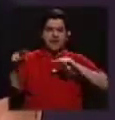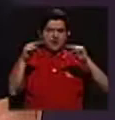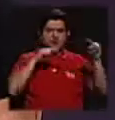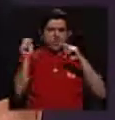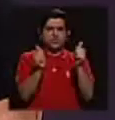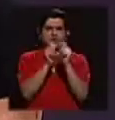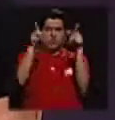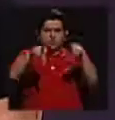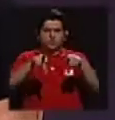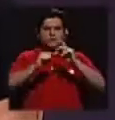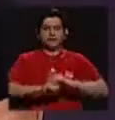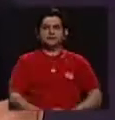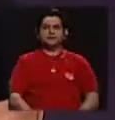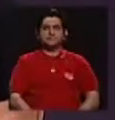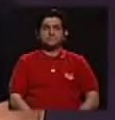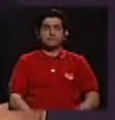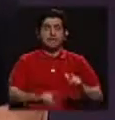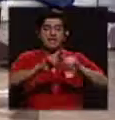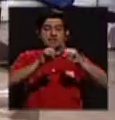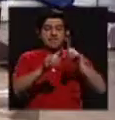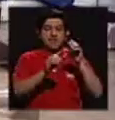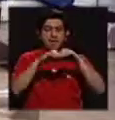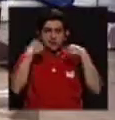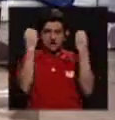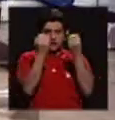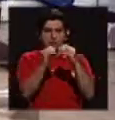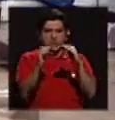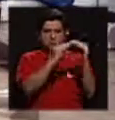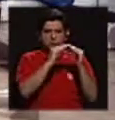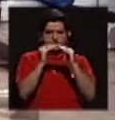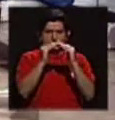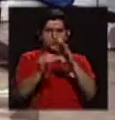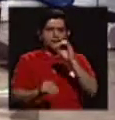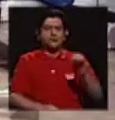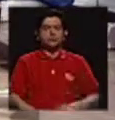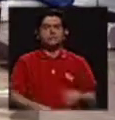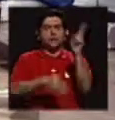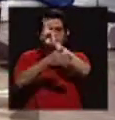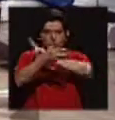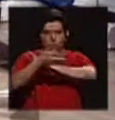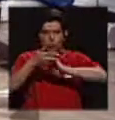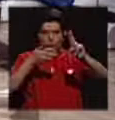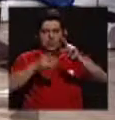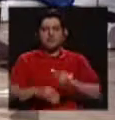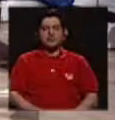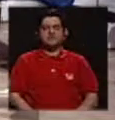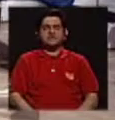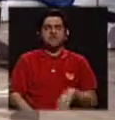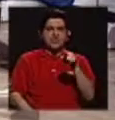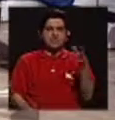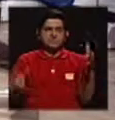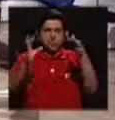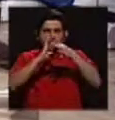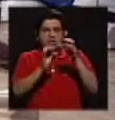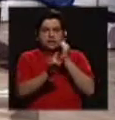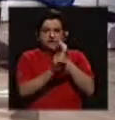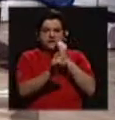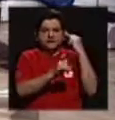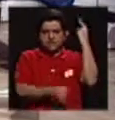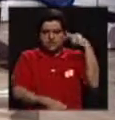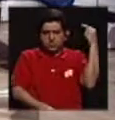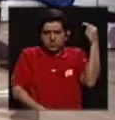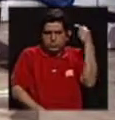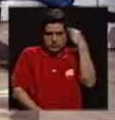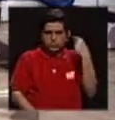y tráfico de personas entre organismos de la sociedad civil y académicos de universidades en interlocución con instituciones del